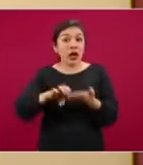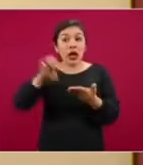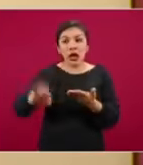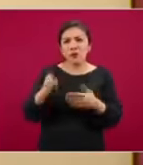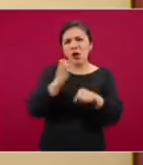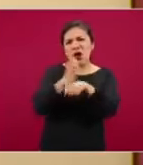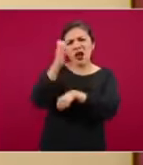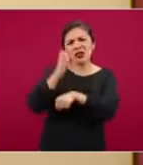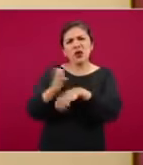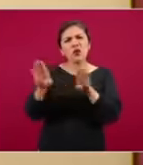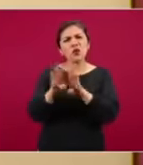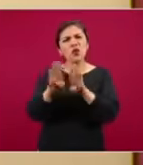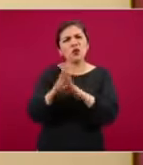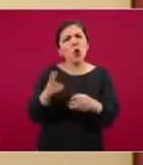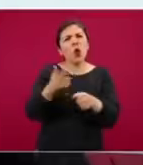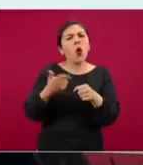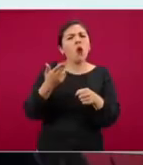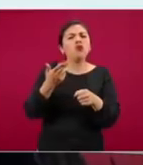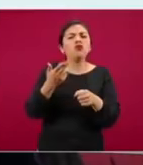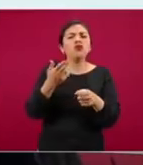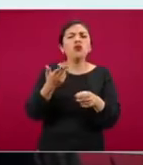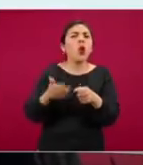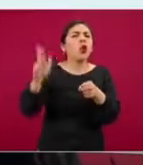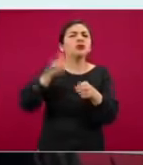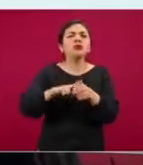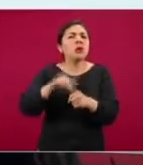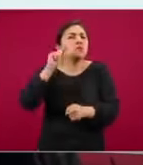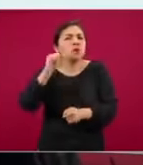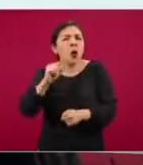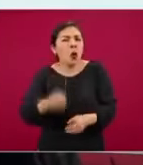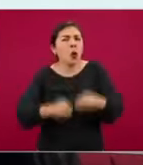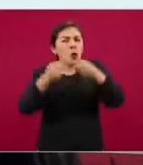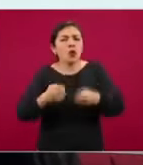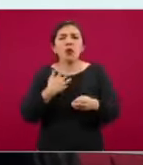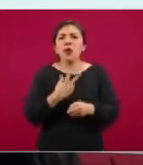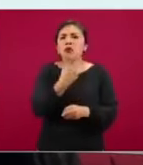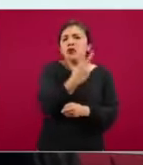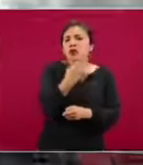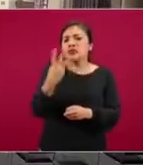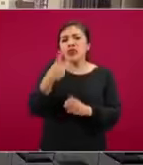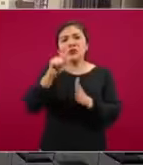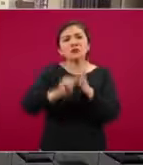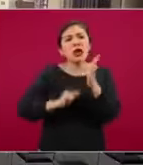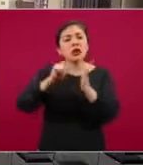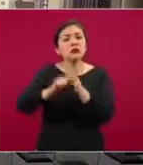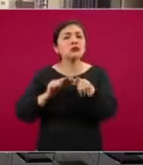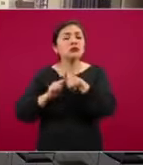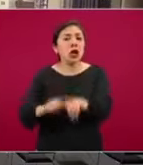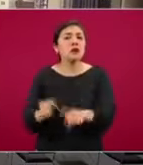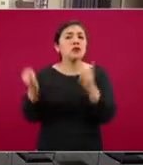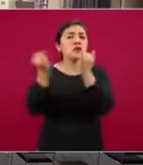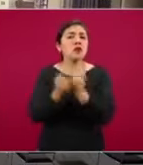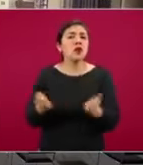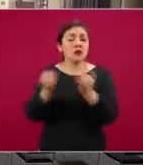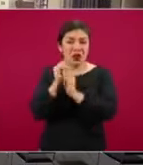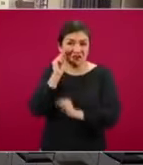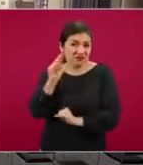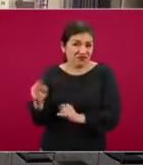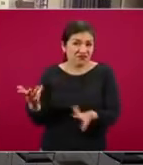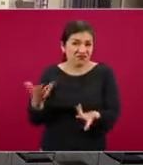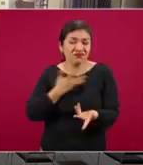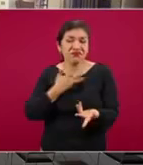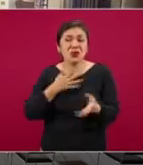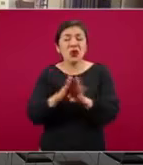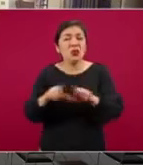las ocupaciones más bajas, de hecho ya tienen 2 o algunas de ellas 3 meses que han mantenido esa ocupación y por lo tanto también